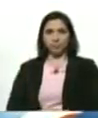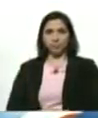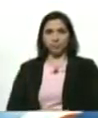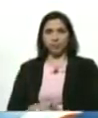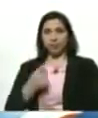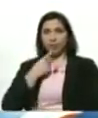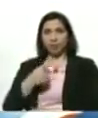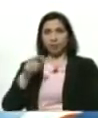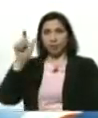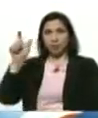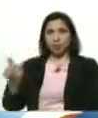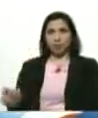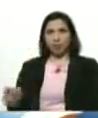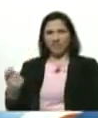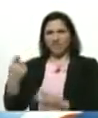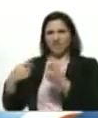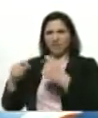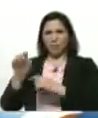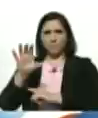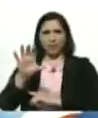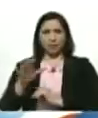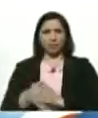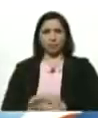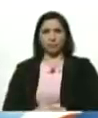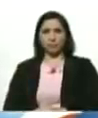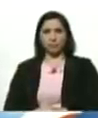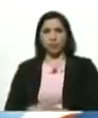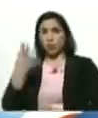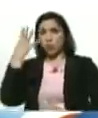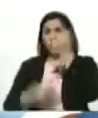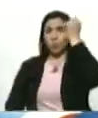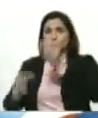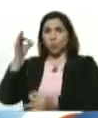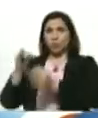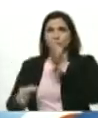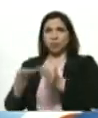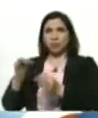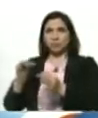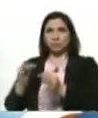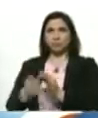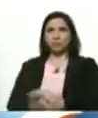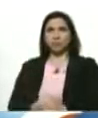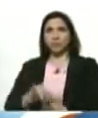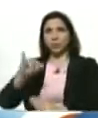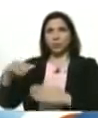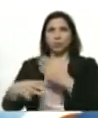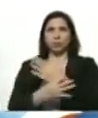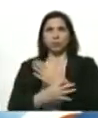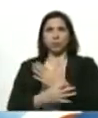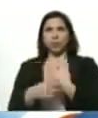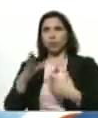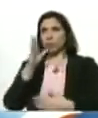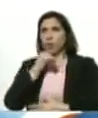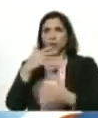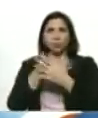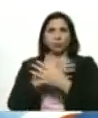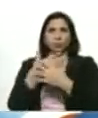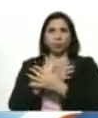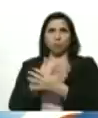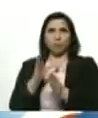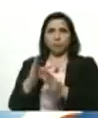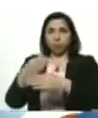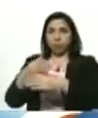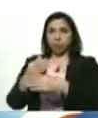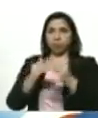este bandido vendepatrias prófugo de la justicia why do no tengan duda de que la